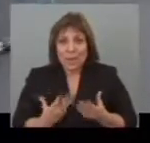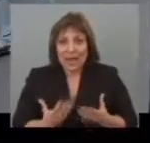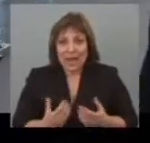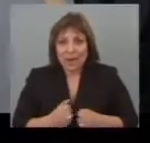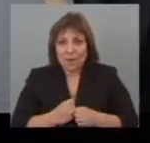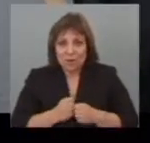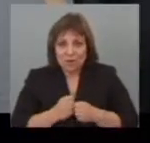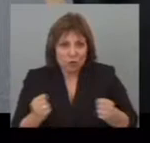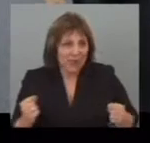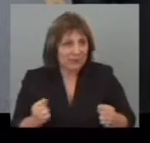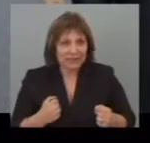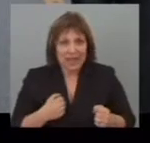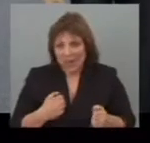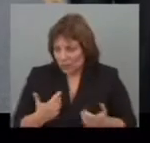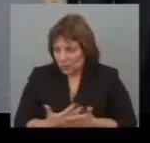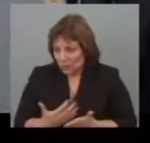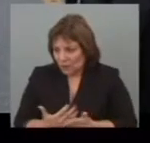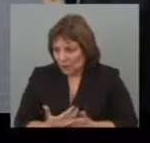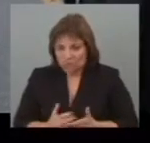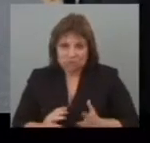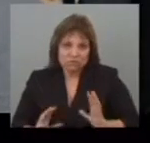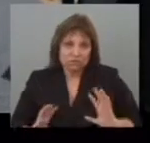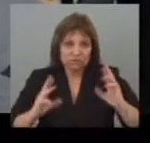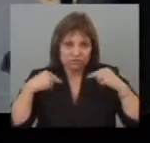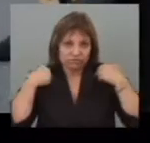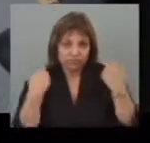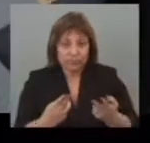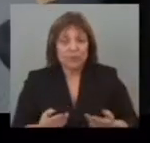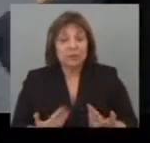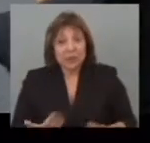sacar fuerza debajo de la tierra. ¿Sí?